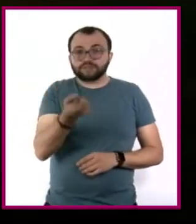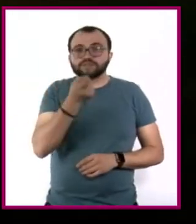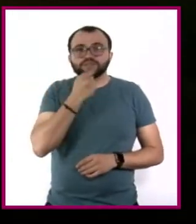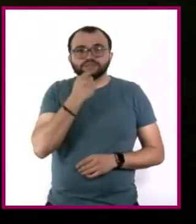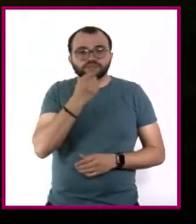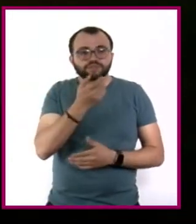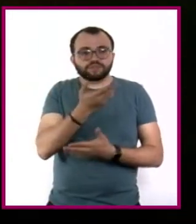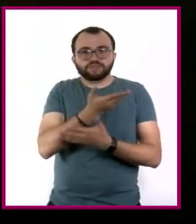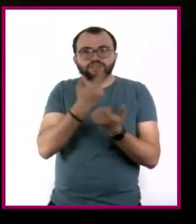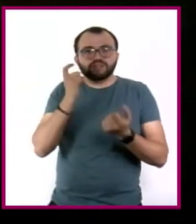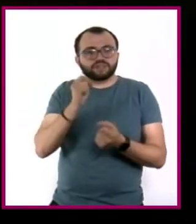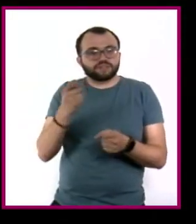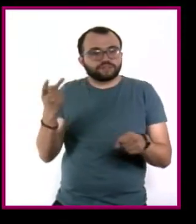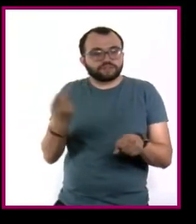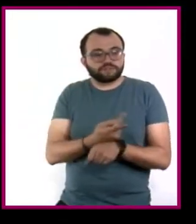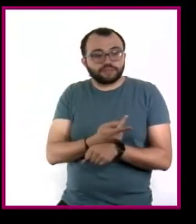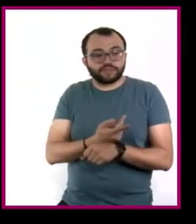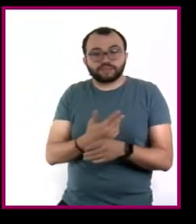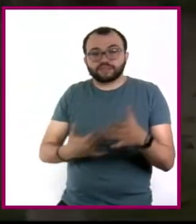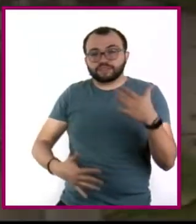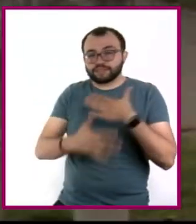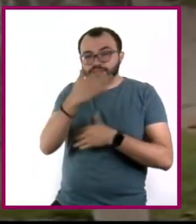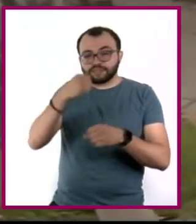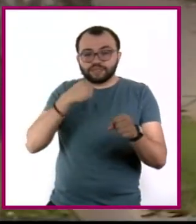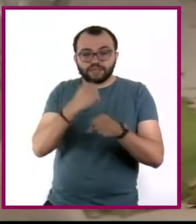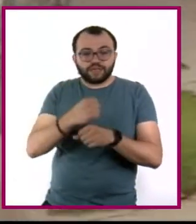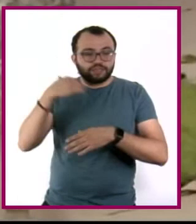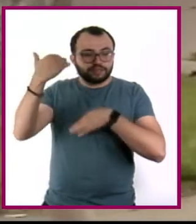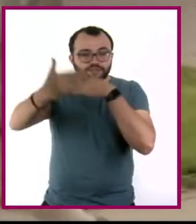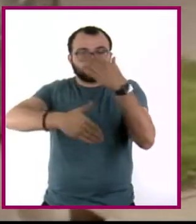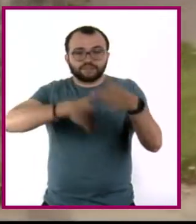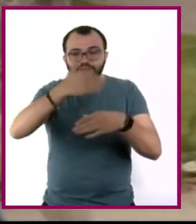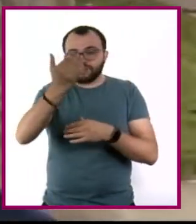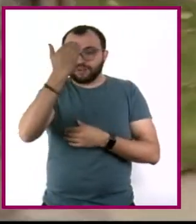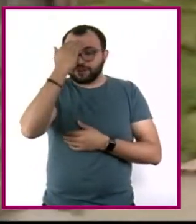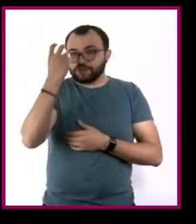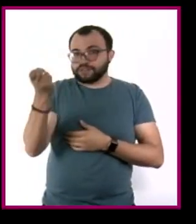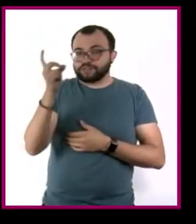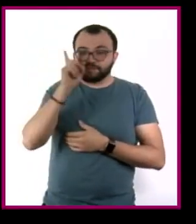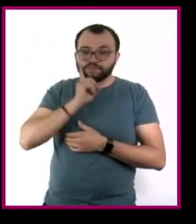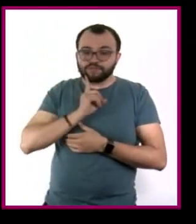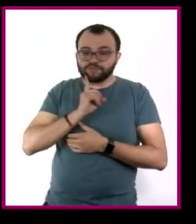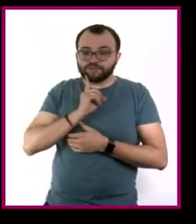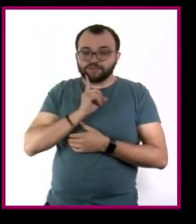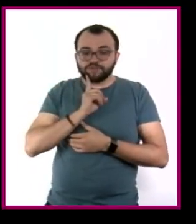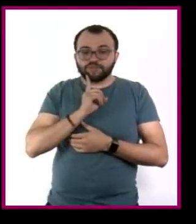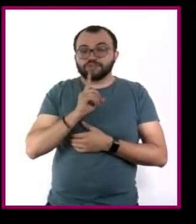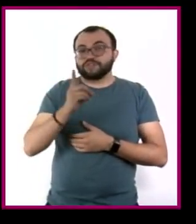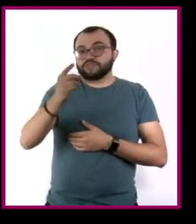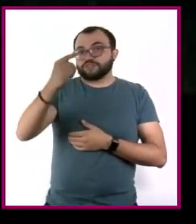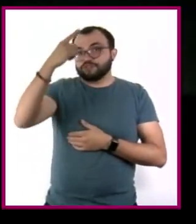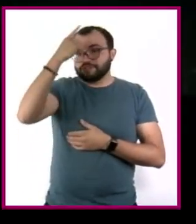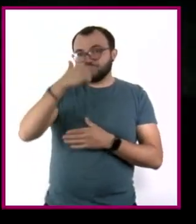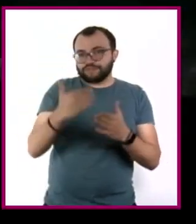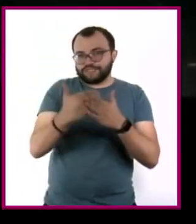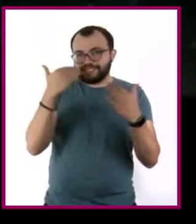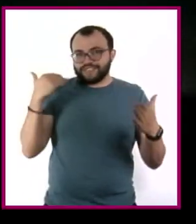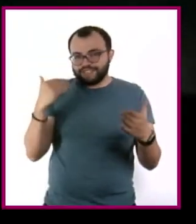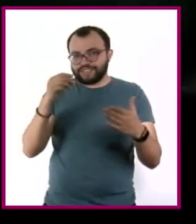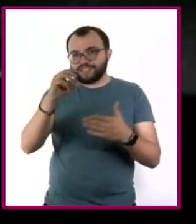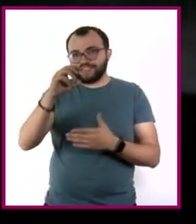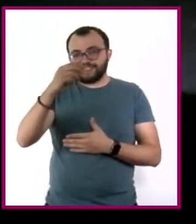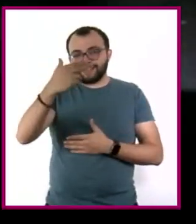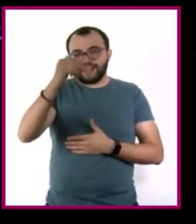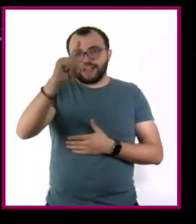qué acaba de suceder. 15 años después conocemos a esta bella mujer llamada Laurie Strode. Una noche antes de Halloween, Michael